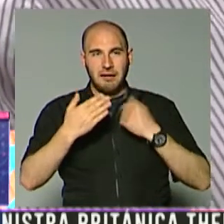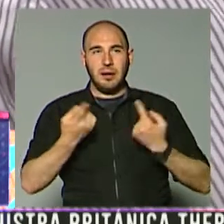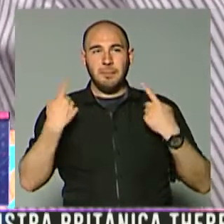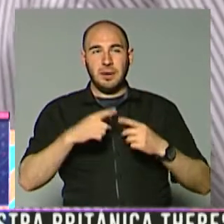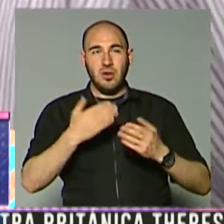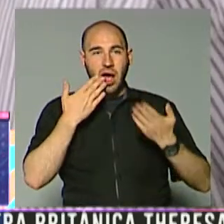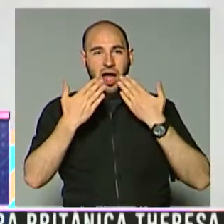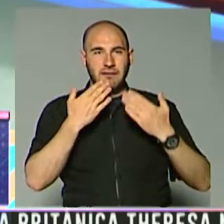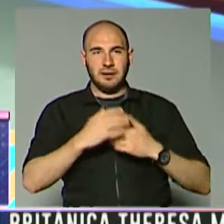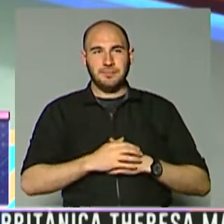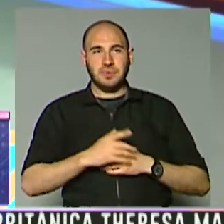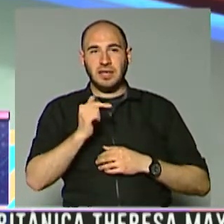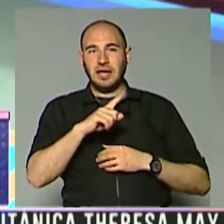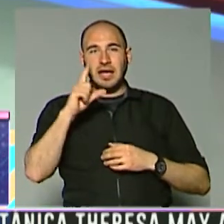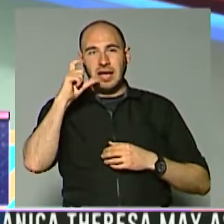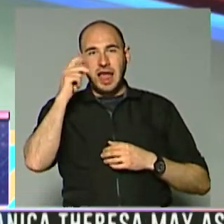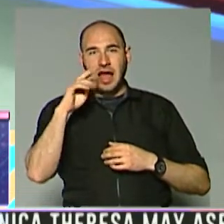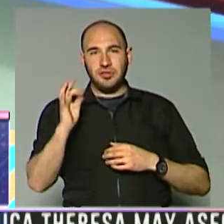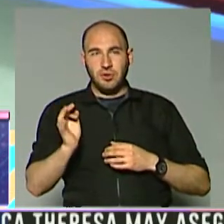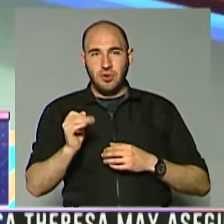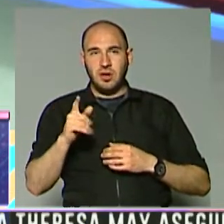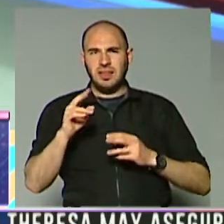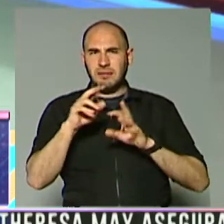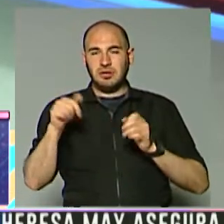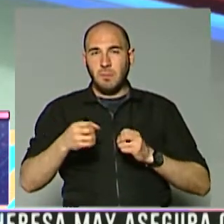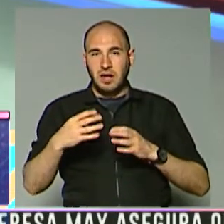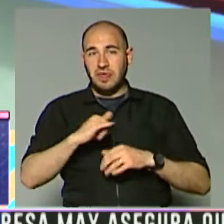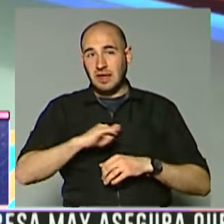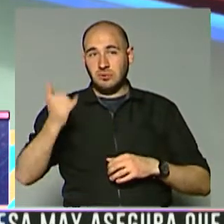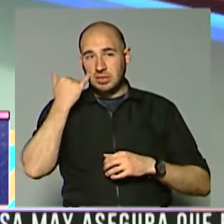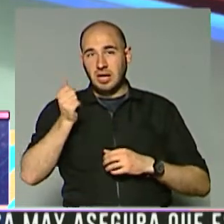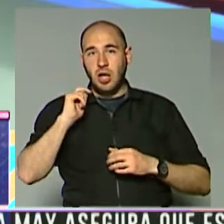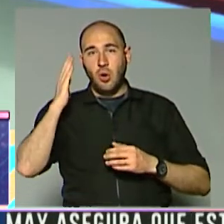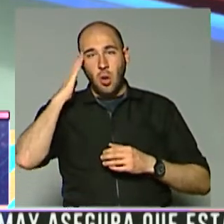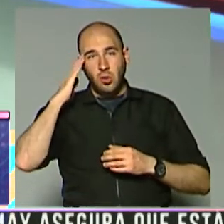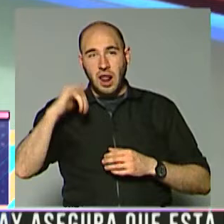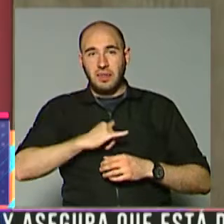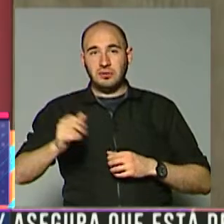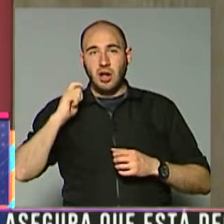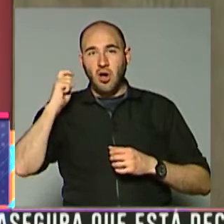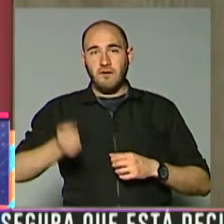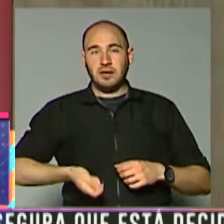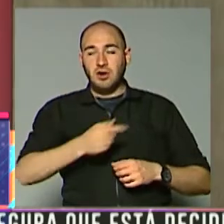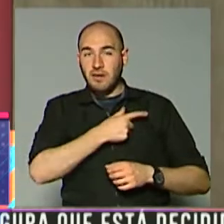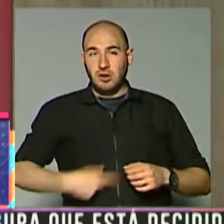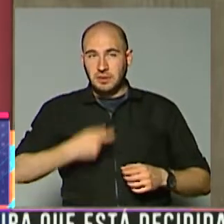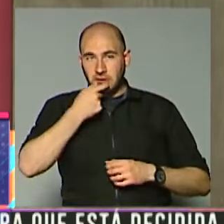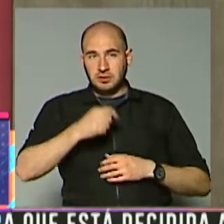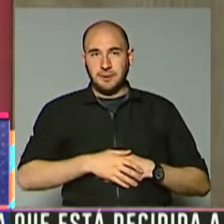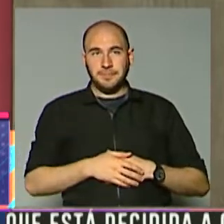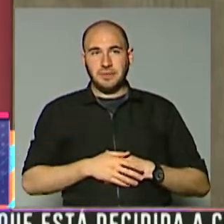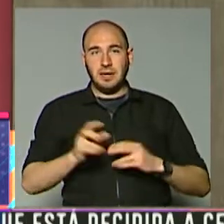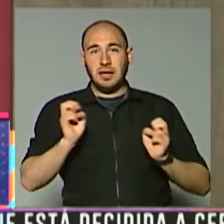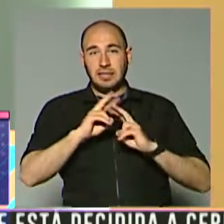pero queríamos hablar con Leandro sobre justamente esto, porque hay ya una denuncia por parte de Cultura, por el gobierno de Mendoza, en